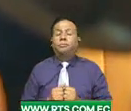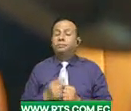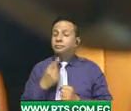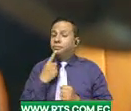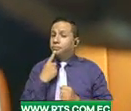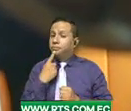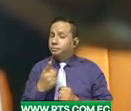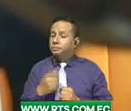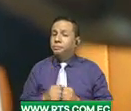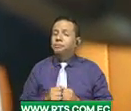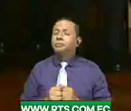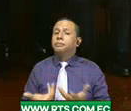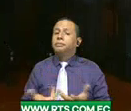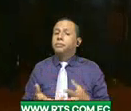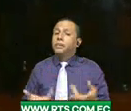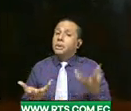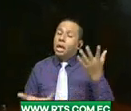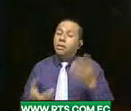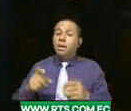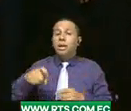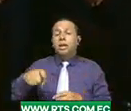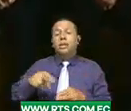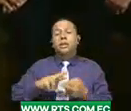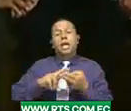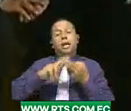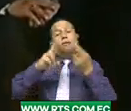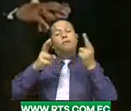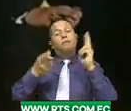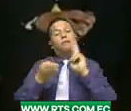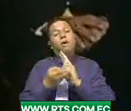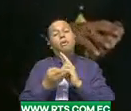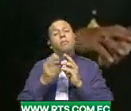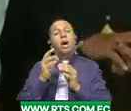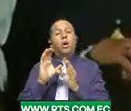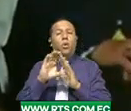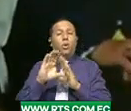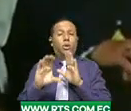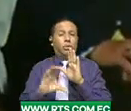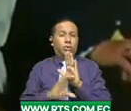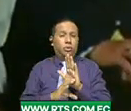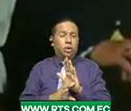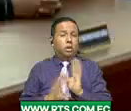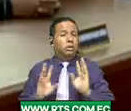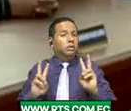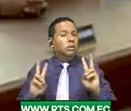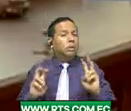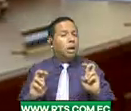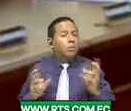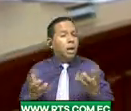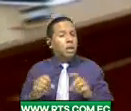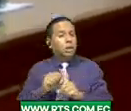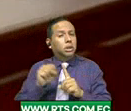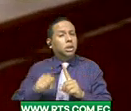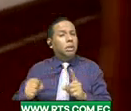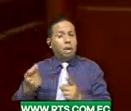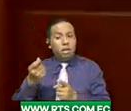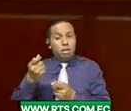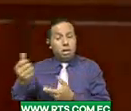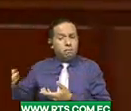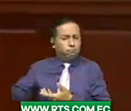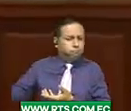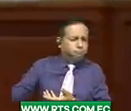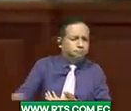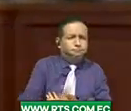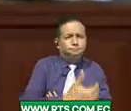que a través de una reforma constitucional se restituya el sistema de cooptación para que el Pleno de la Corte asuma